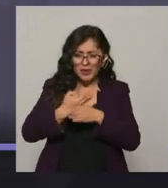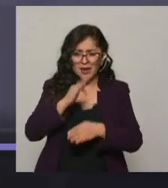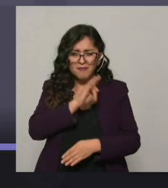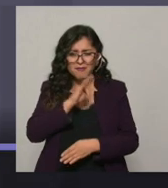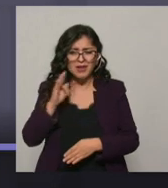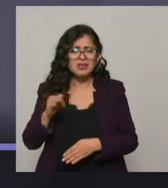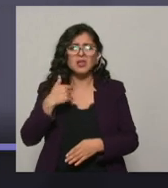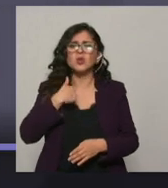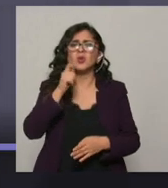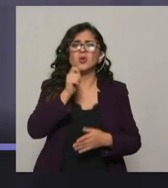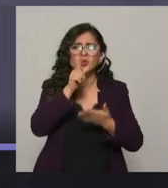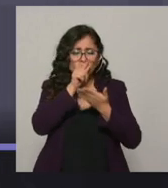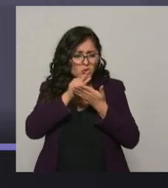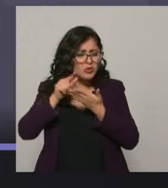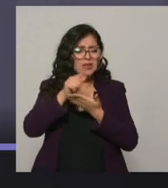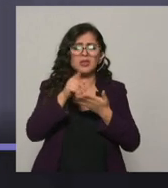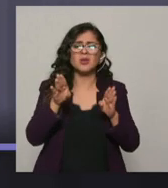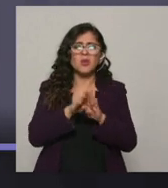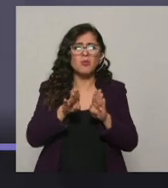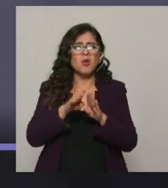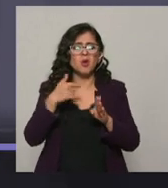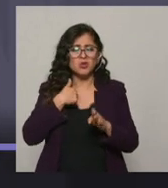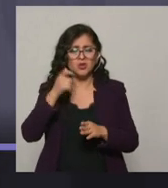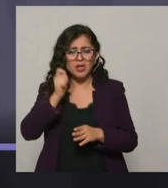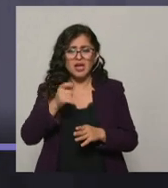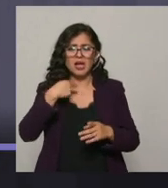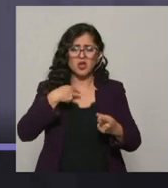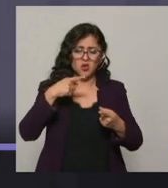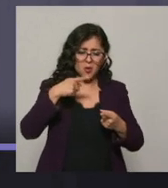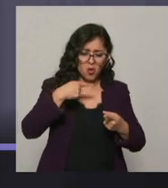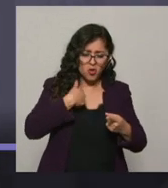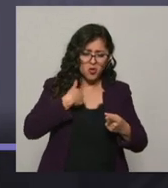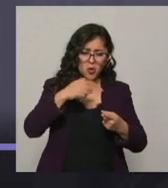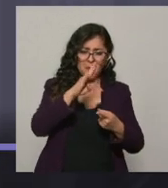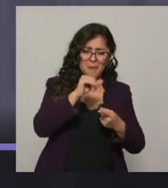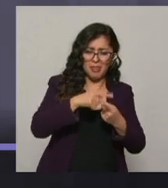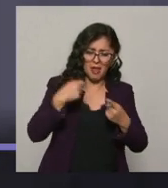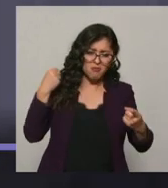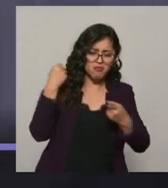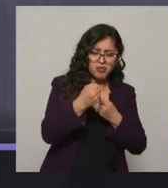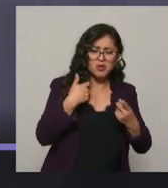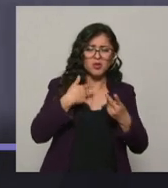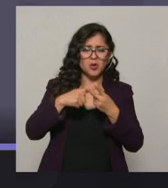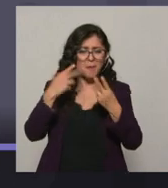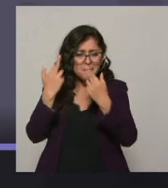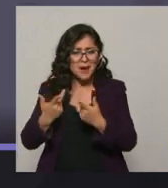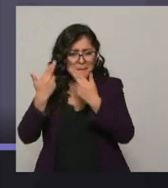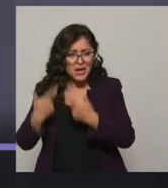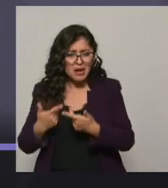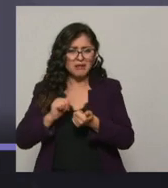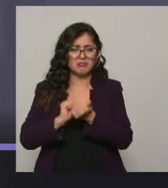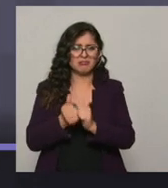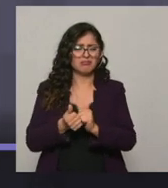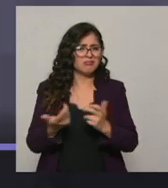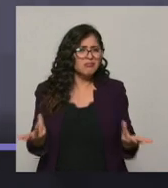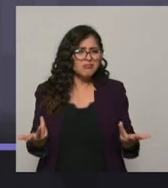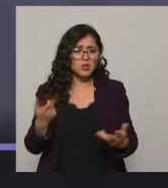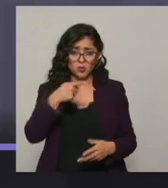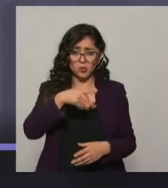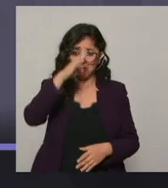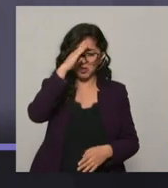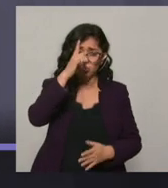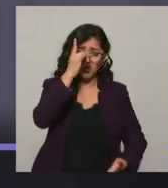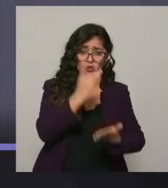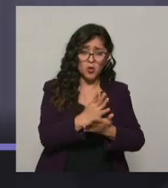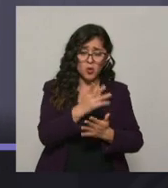tweets diciéndome que yo, soy una vándala, destructora, porque además, o sea, no es solo las amenazas, o sea,